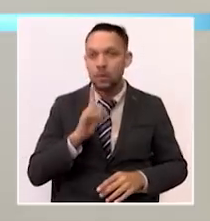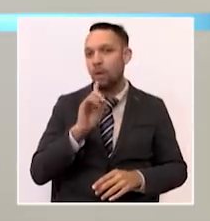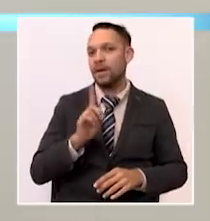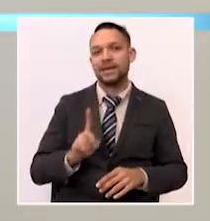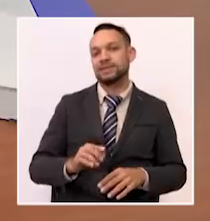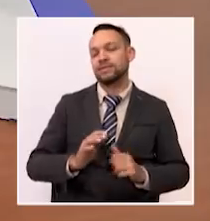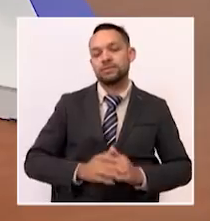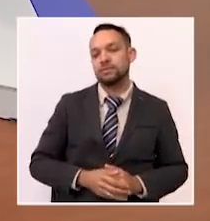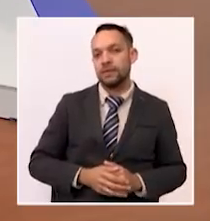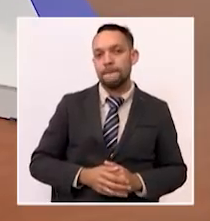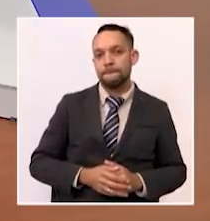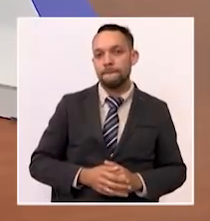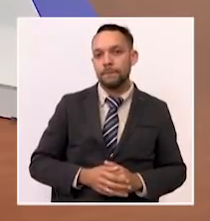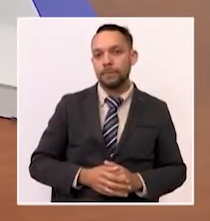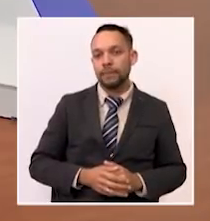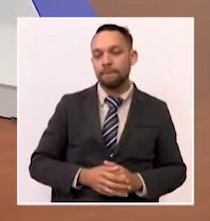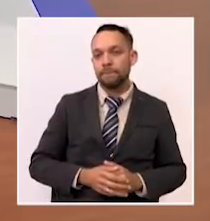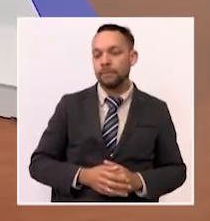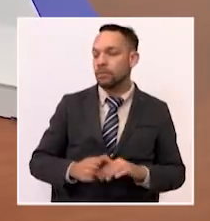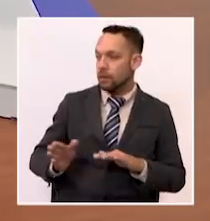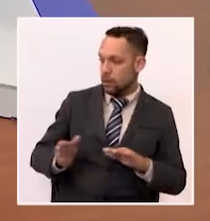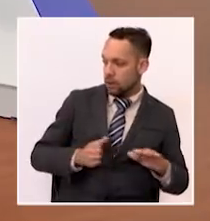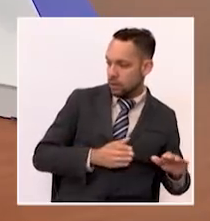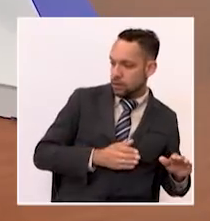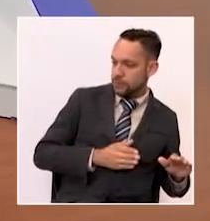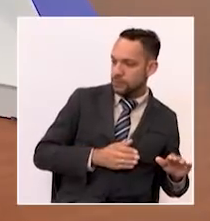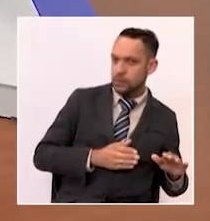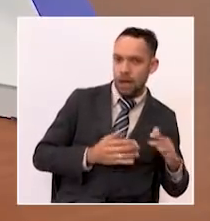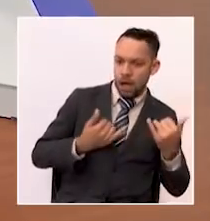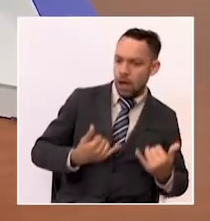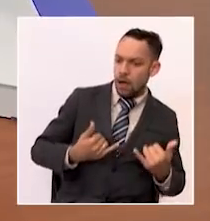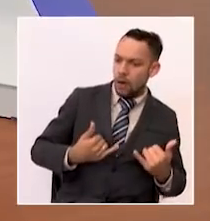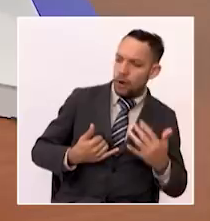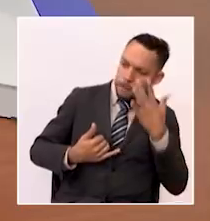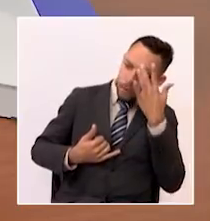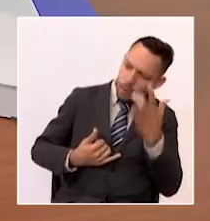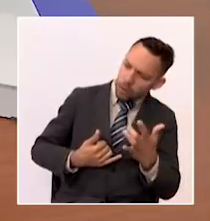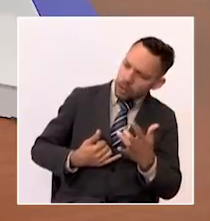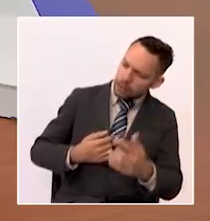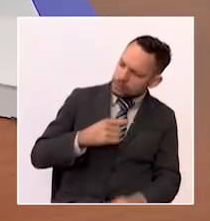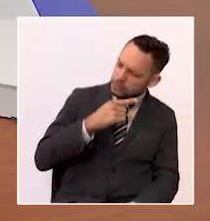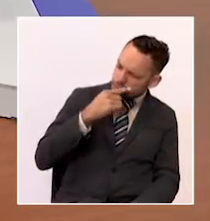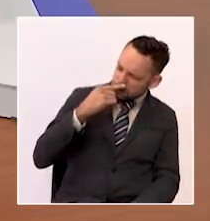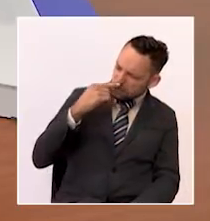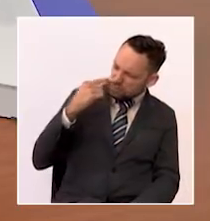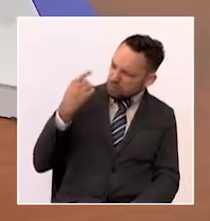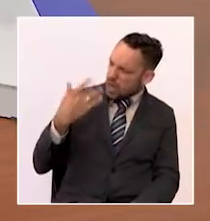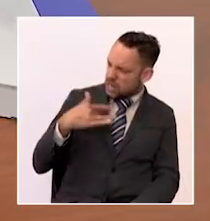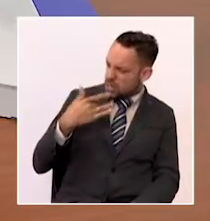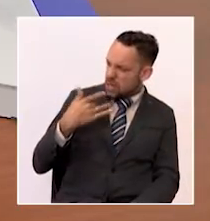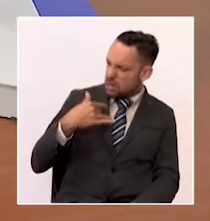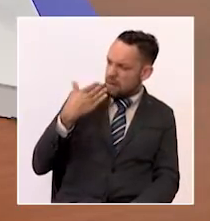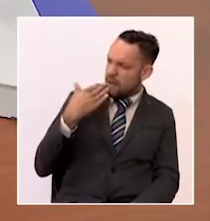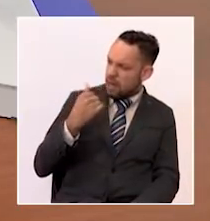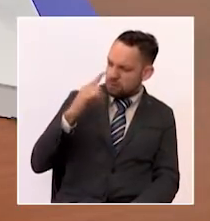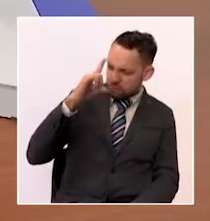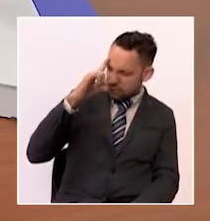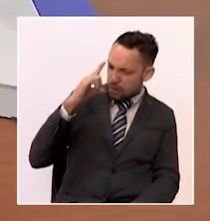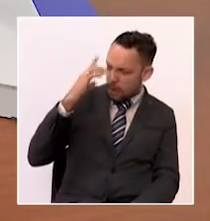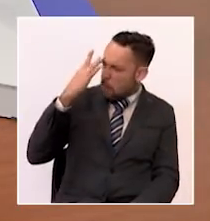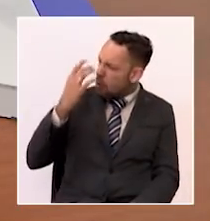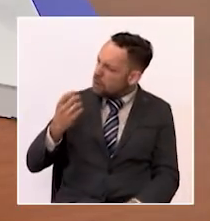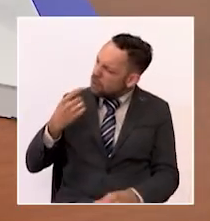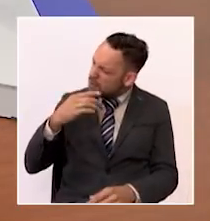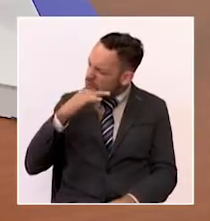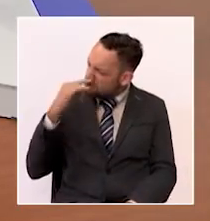Doc. Digamos que, ¿por qué se da este olor natural de la vagina? ¿Hay bacterias dentro de la vagina? Lo que